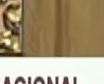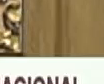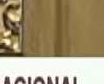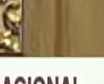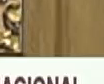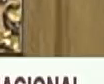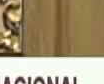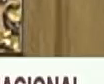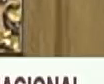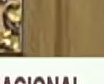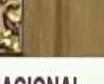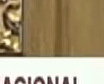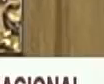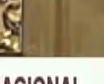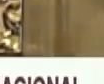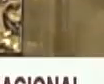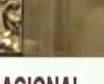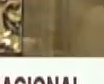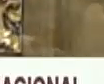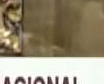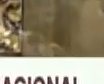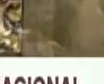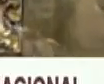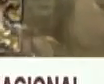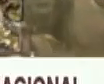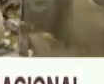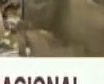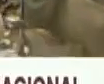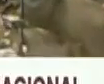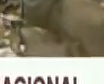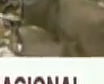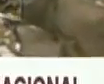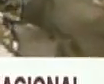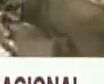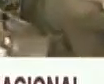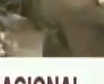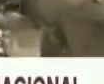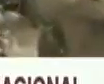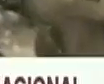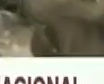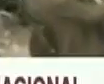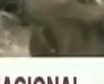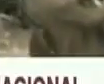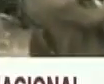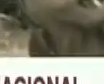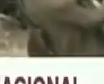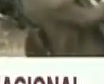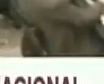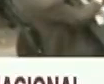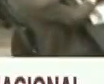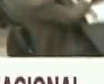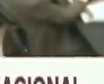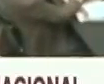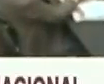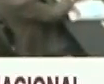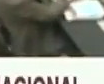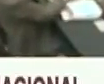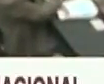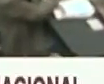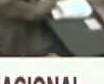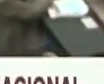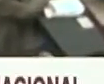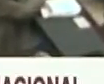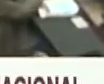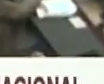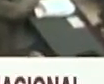años, como alguna flor silvestre que brotó lozana de una roca para ser frágil